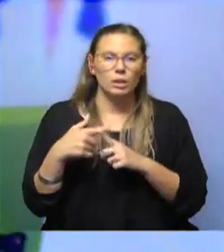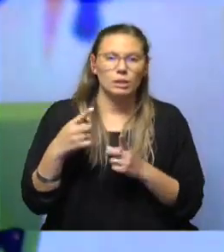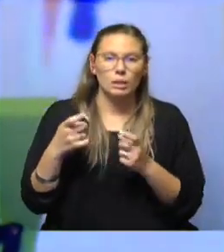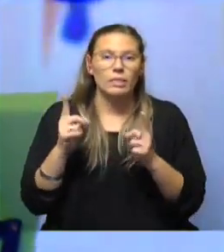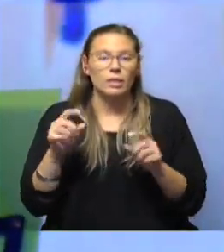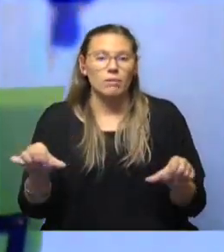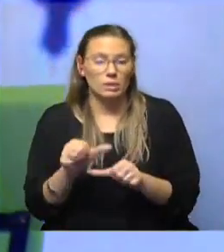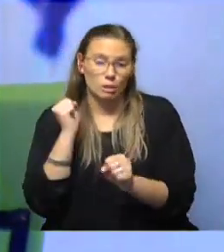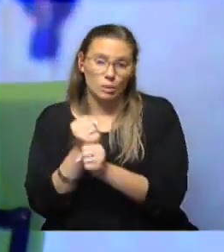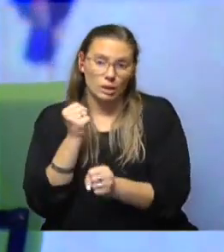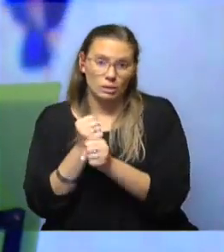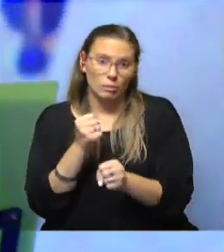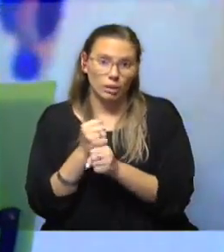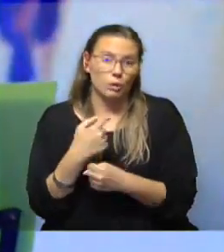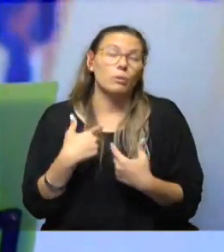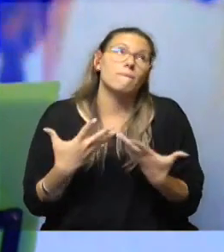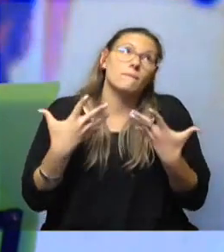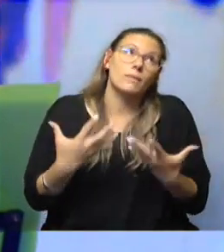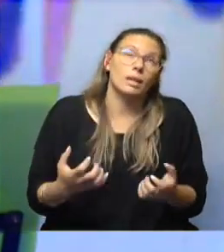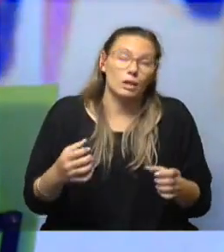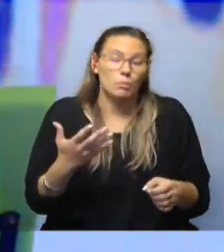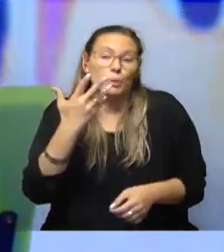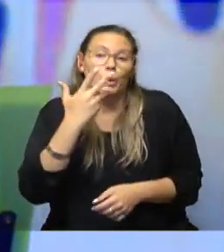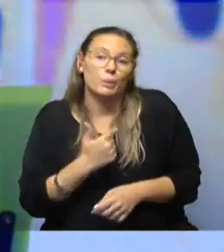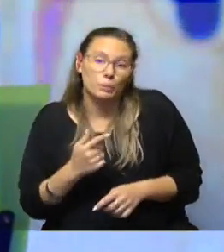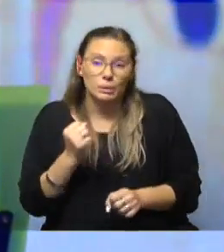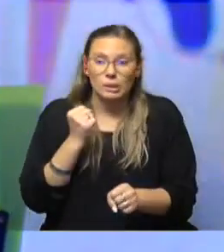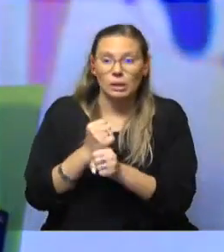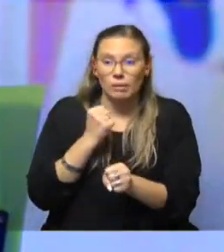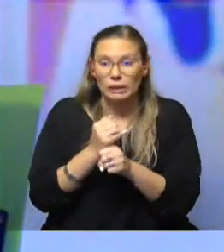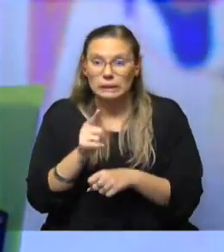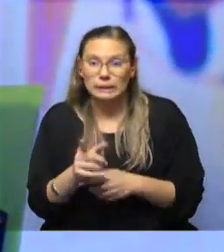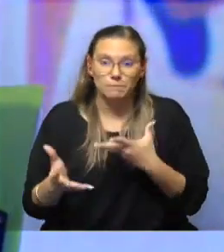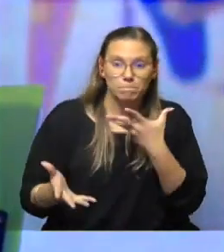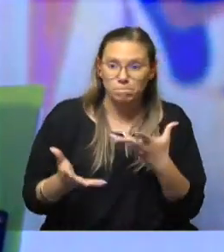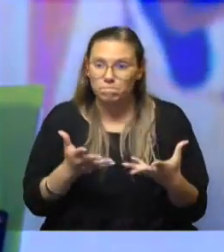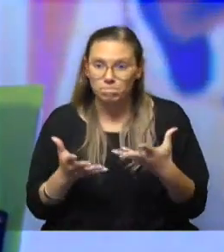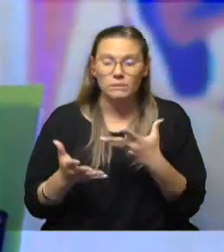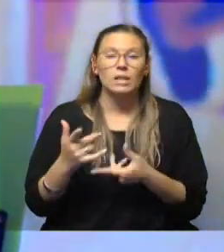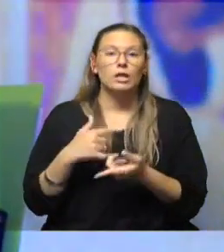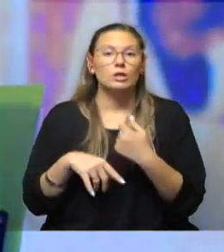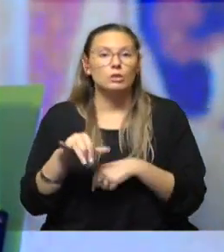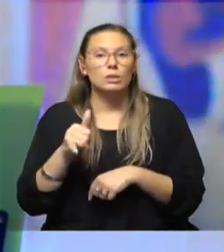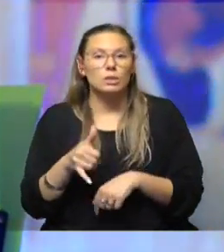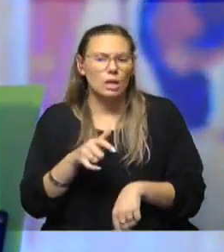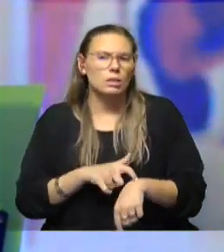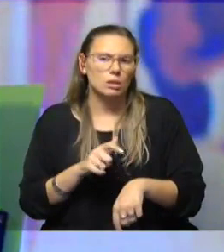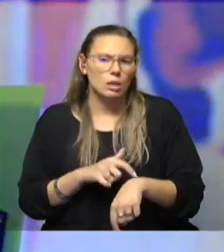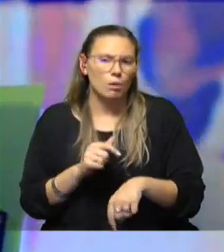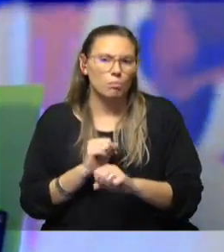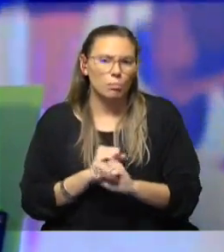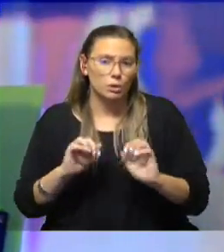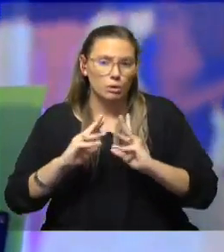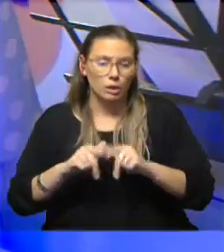tiene que hacer para trabajar y lo que uno quiere hacer porque le gusta. Y bueno, trabajar de eso. Bueno, siempre es un, ¿no? Entonces sí, nos llevó un rato poder